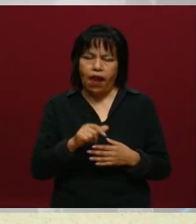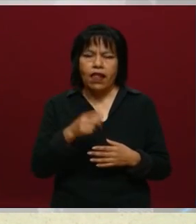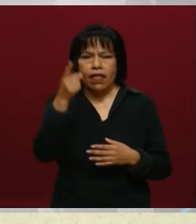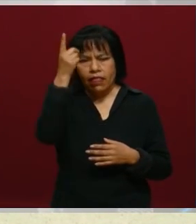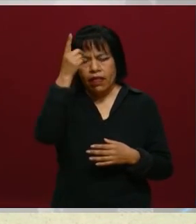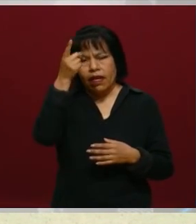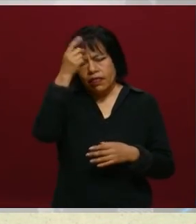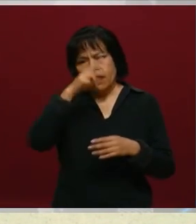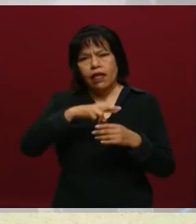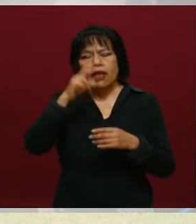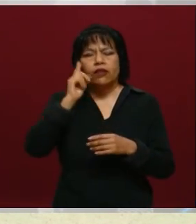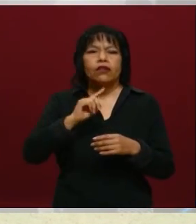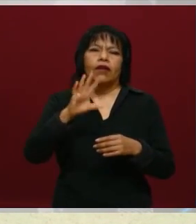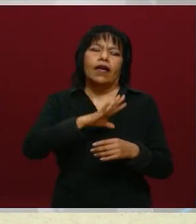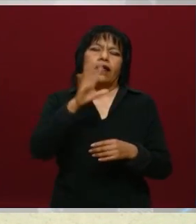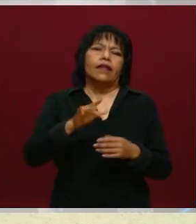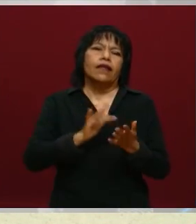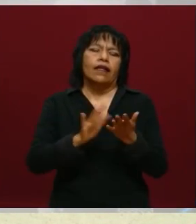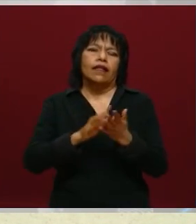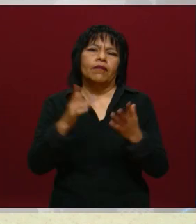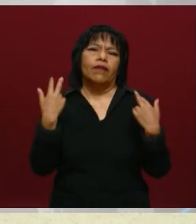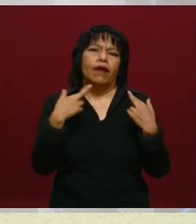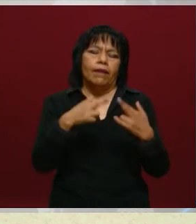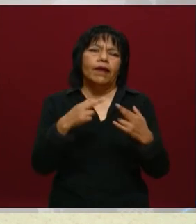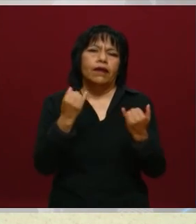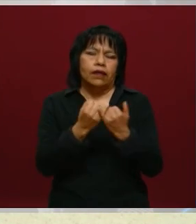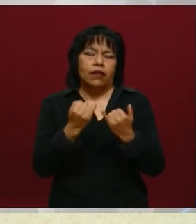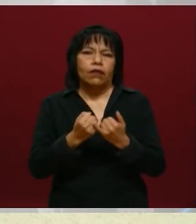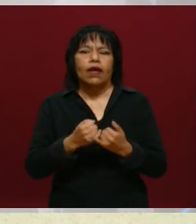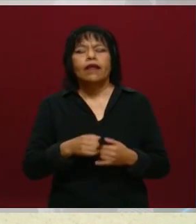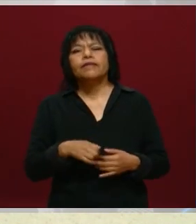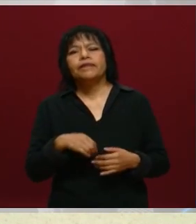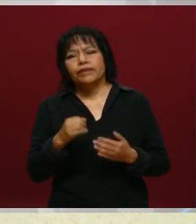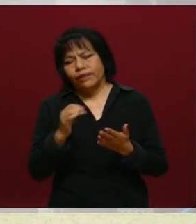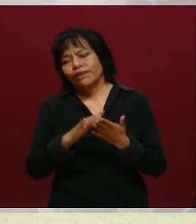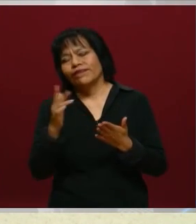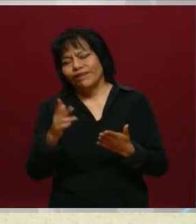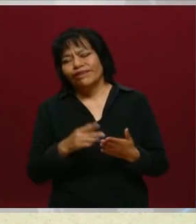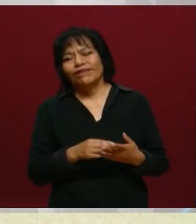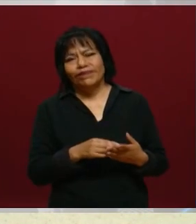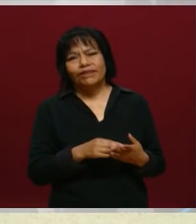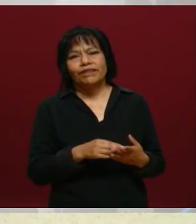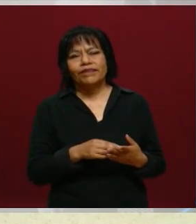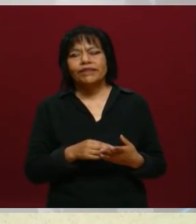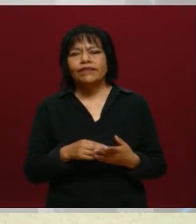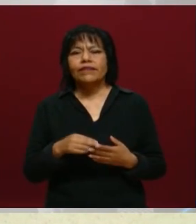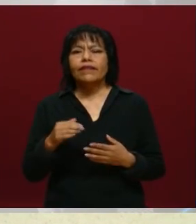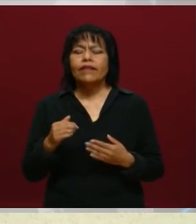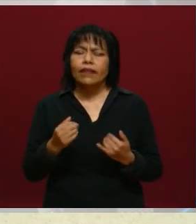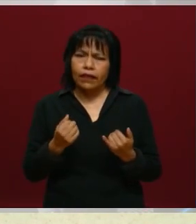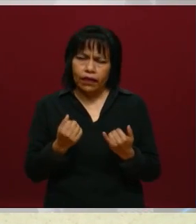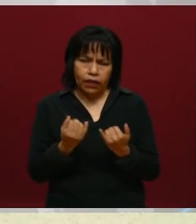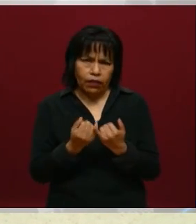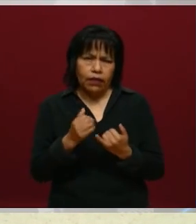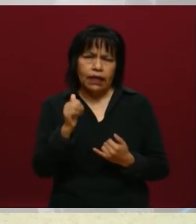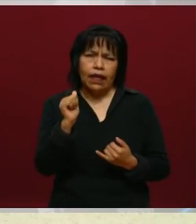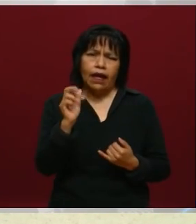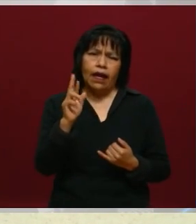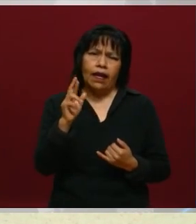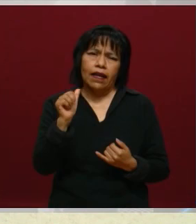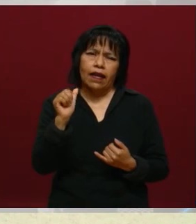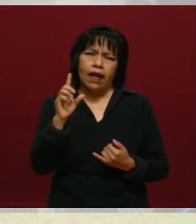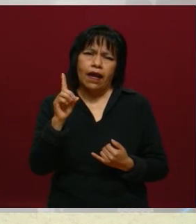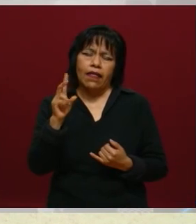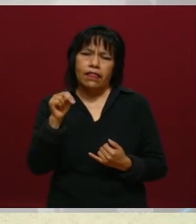directora general de planeación y servicio profesional docente gracias como siempre muchas gracias muchas las aquí es un placer muchas gracias a la maestra